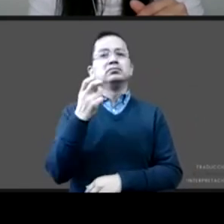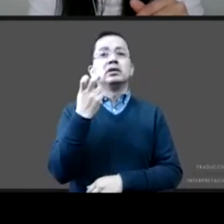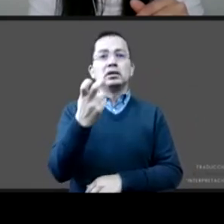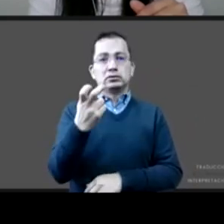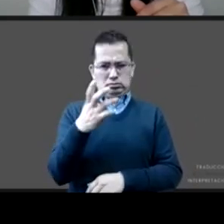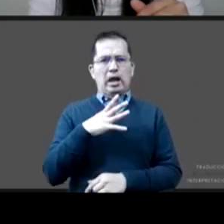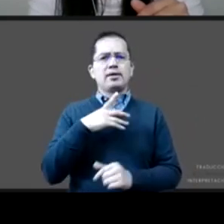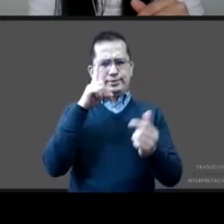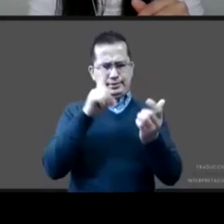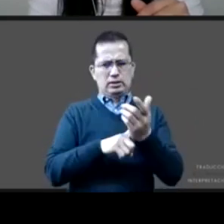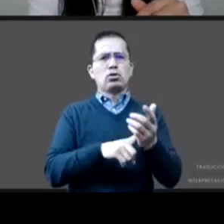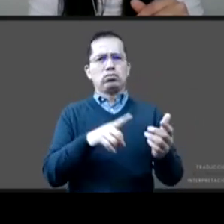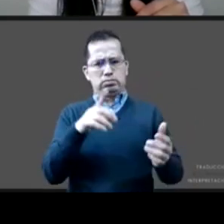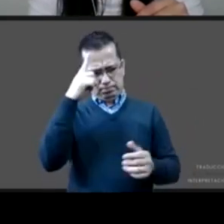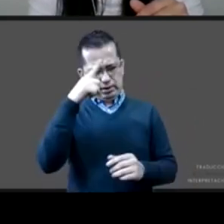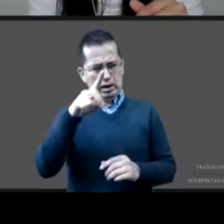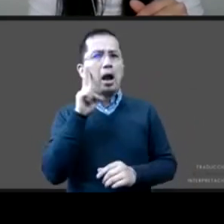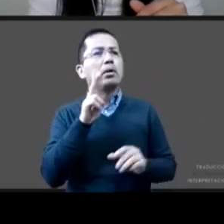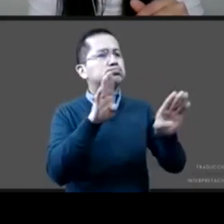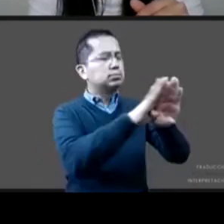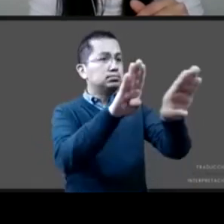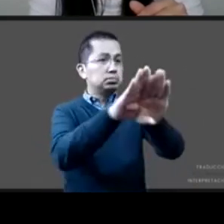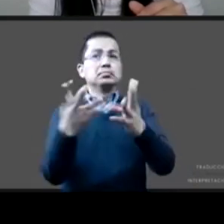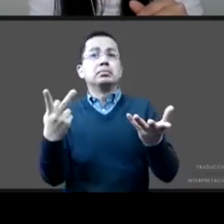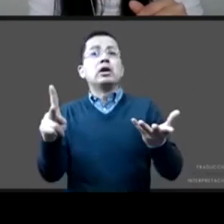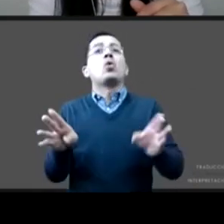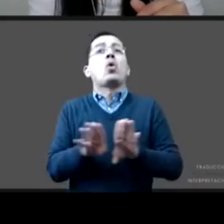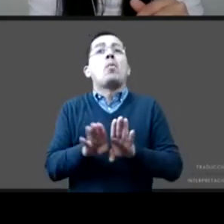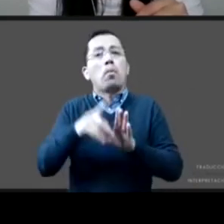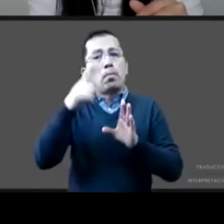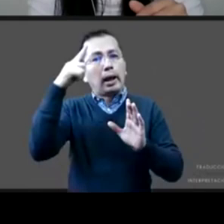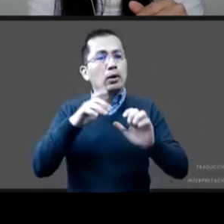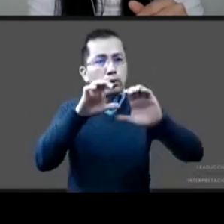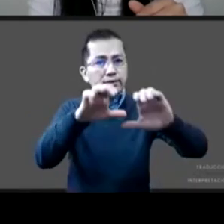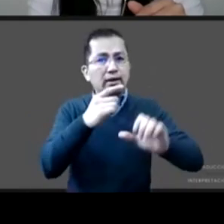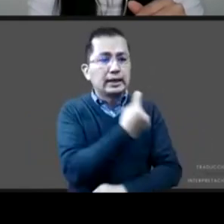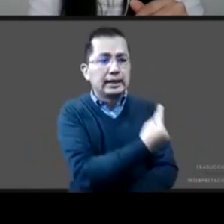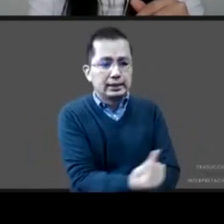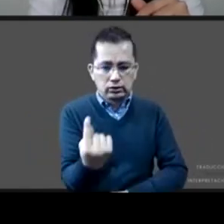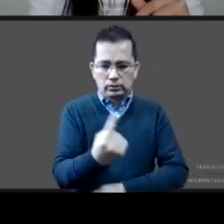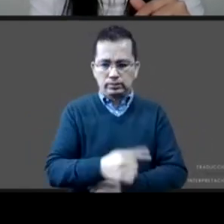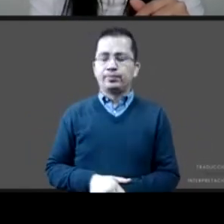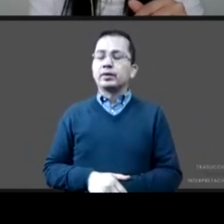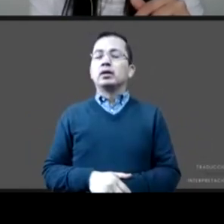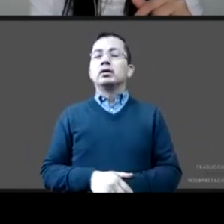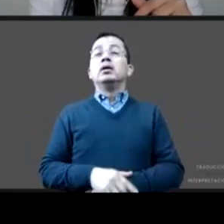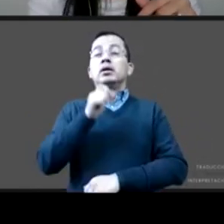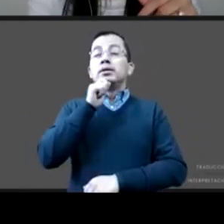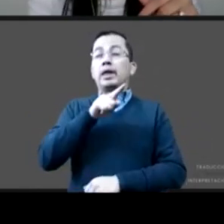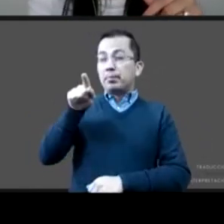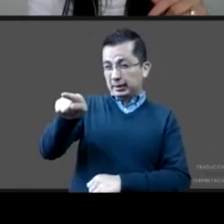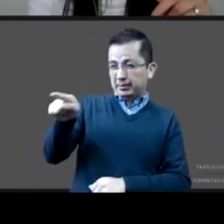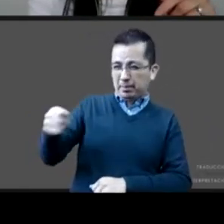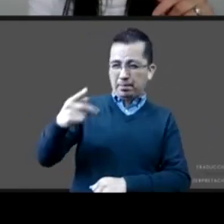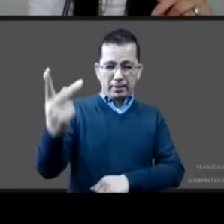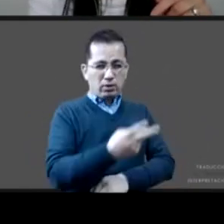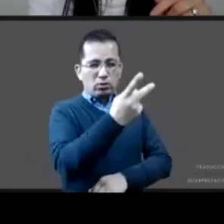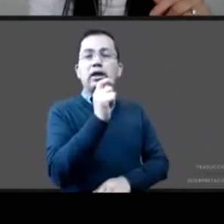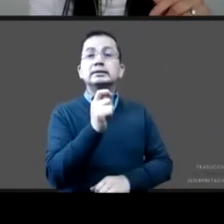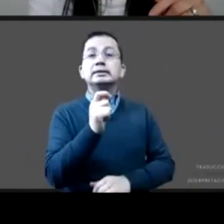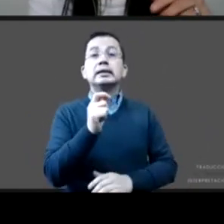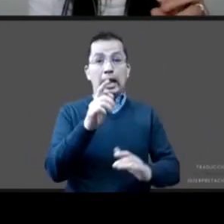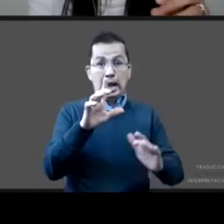protección para niños y niñas. También preguntan sobre leyes transnacionales. Ahora nos explicaba